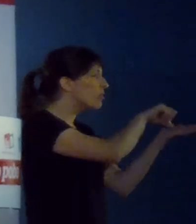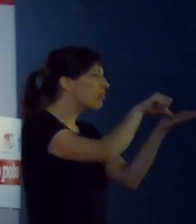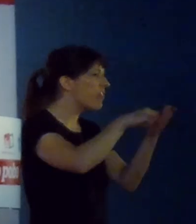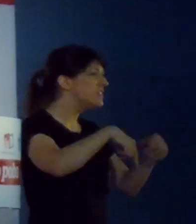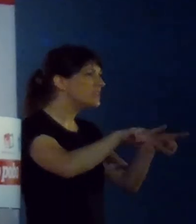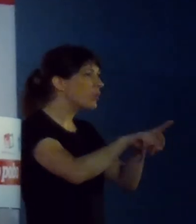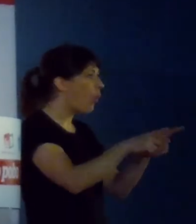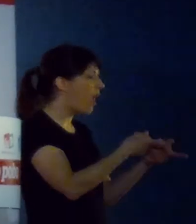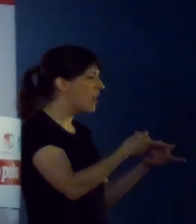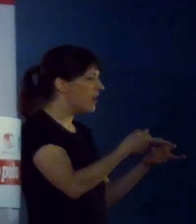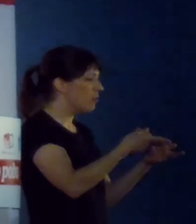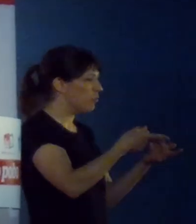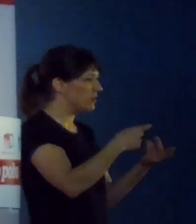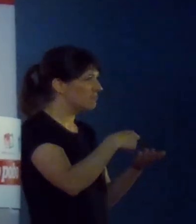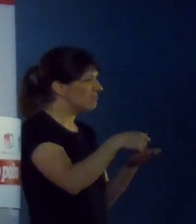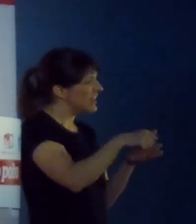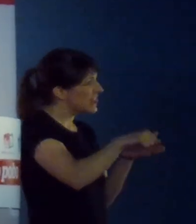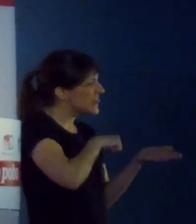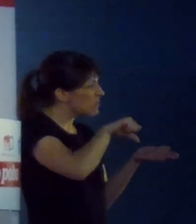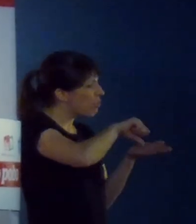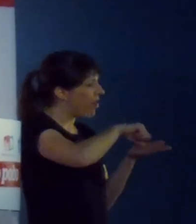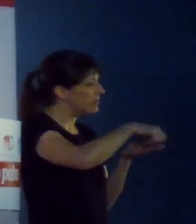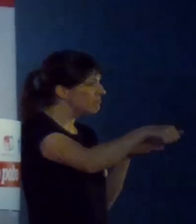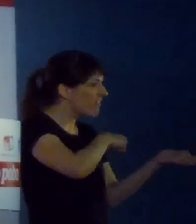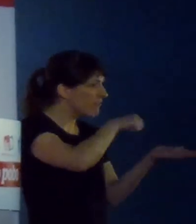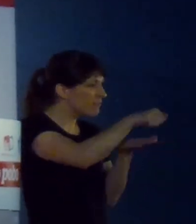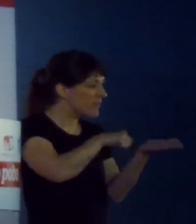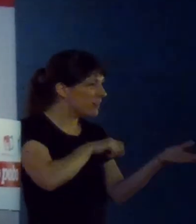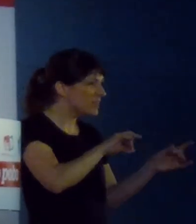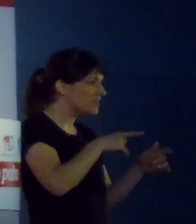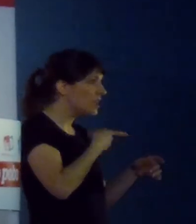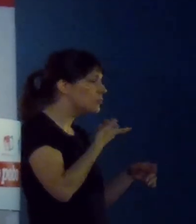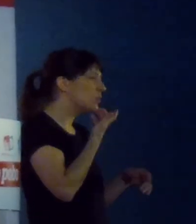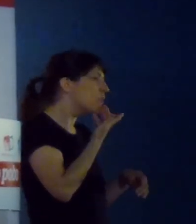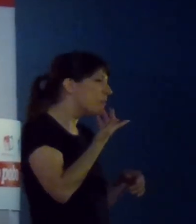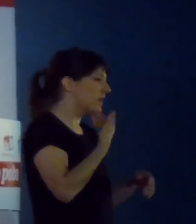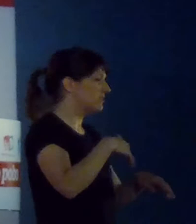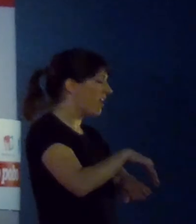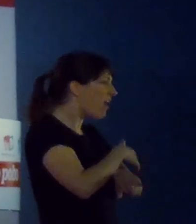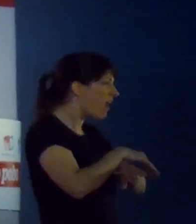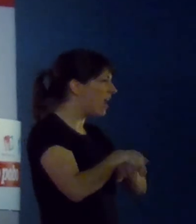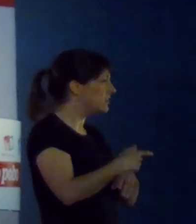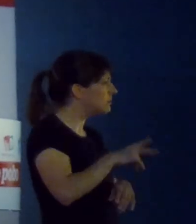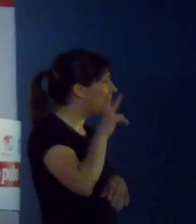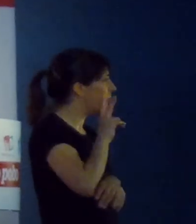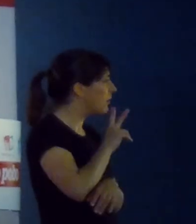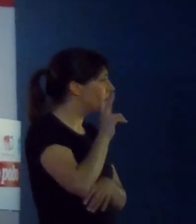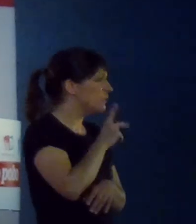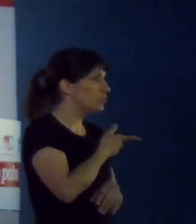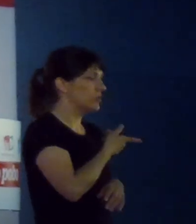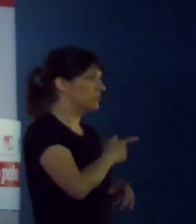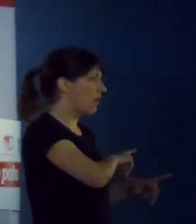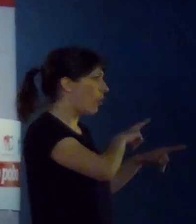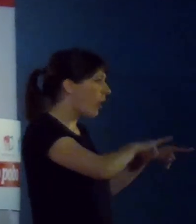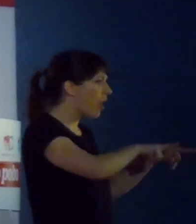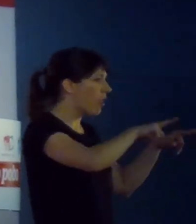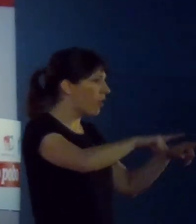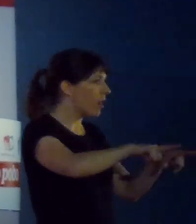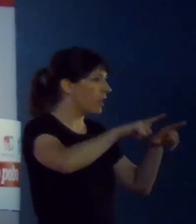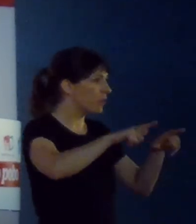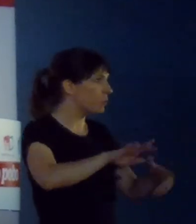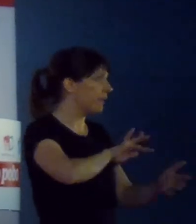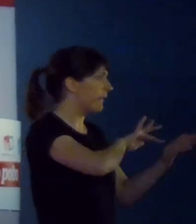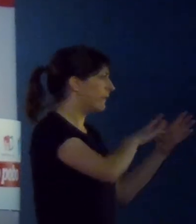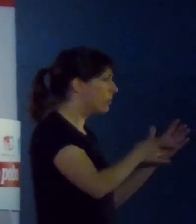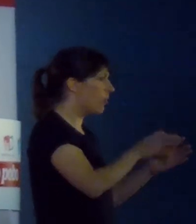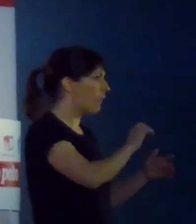en desertos urbanos polas rúas, cando un ve un baixo e outro tamén, e con unha liquidación, un